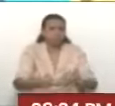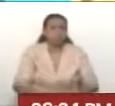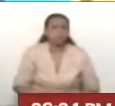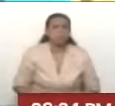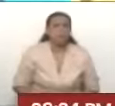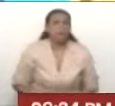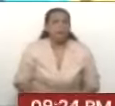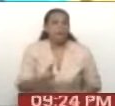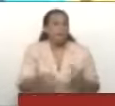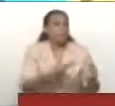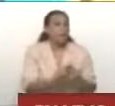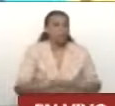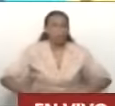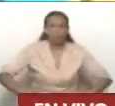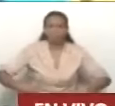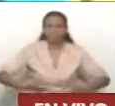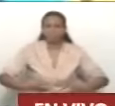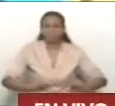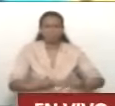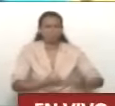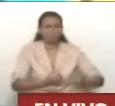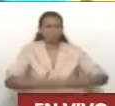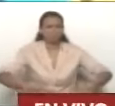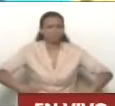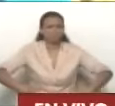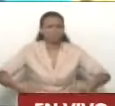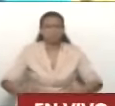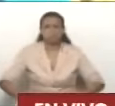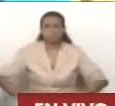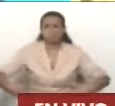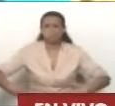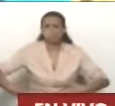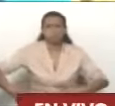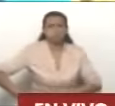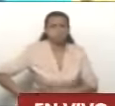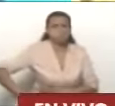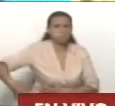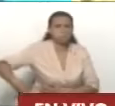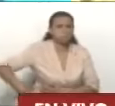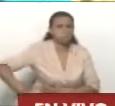a más no poder, a manos llenas. Esa es la verdad.